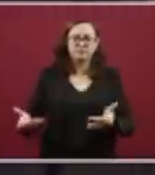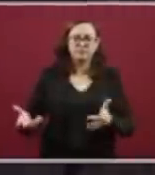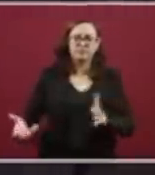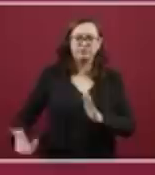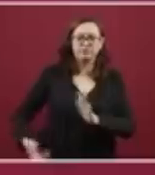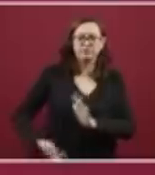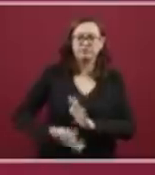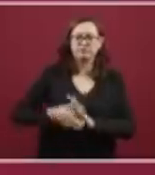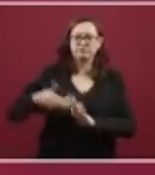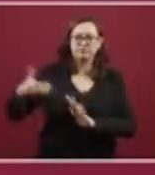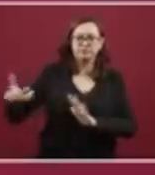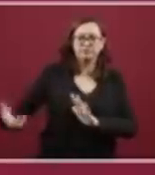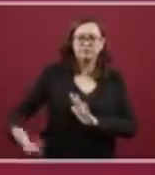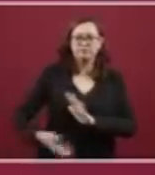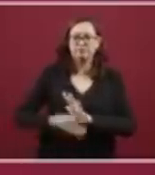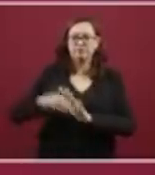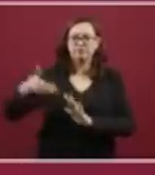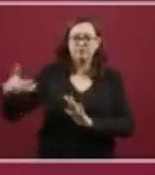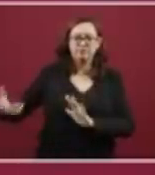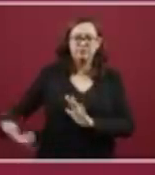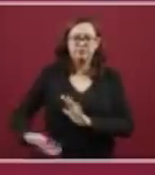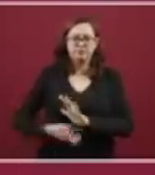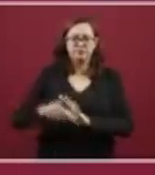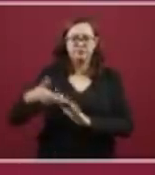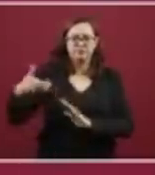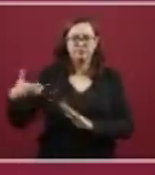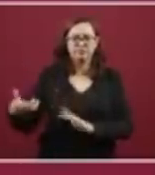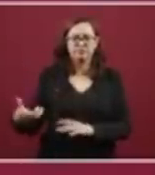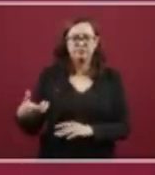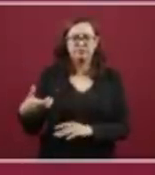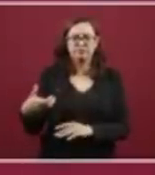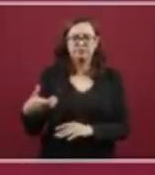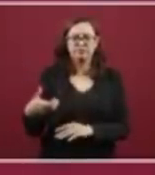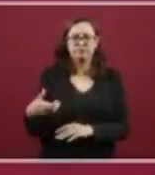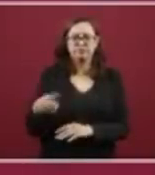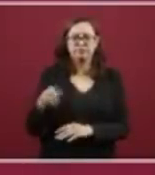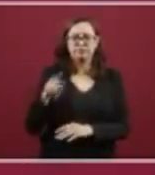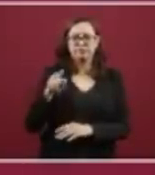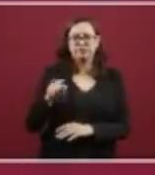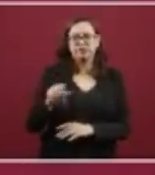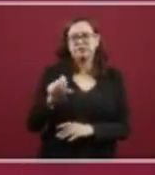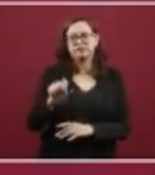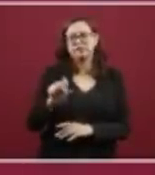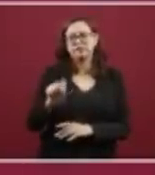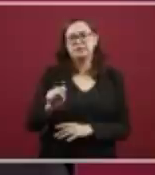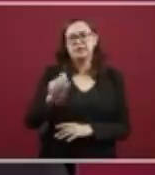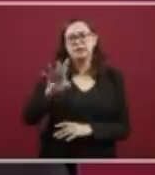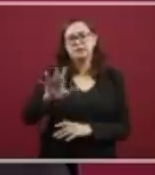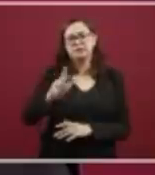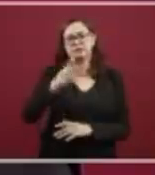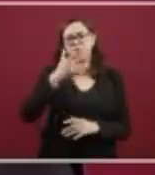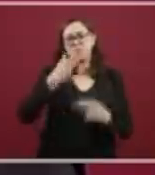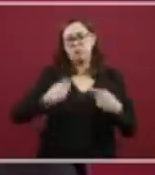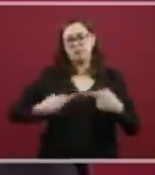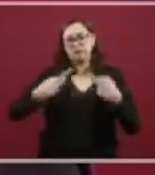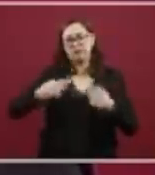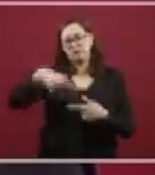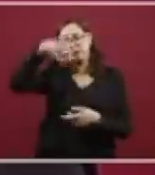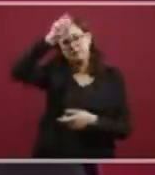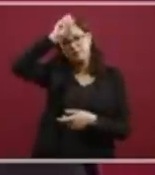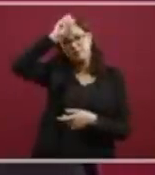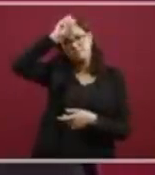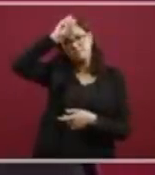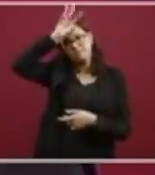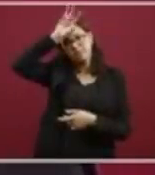los cuerpos de los 65 mineros que quedaron